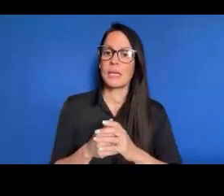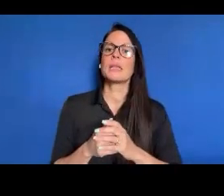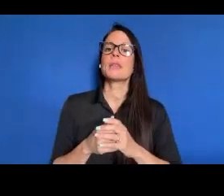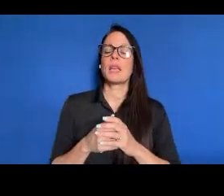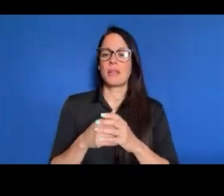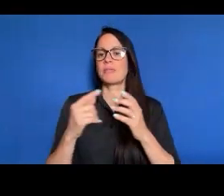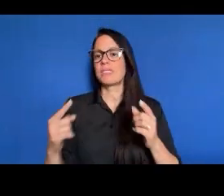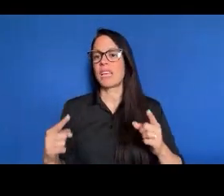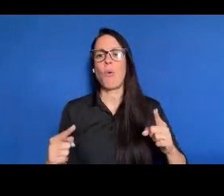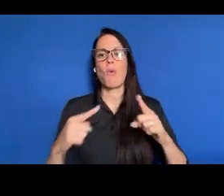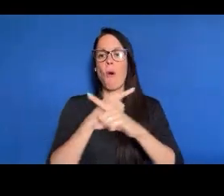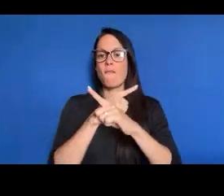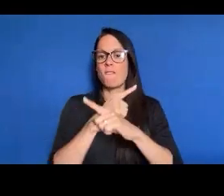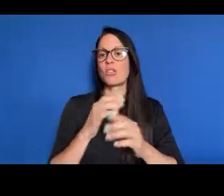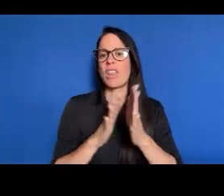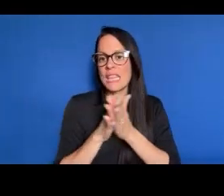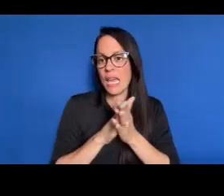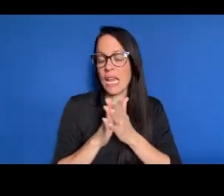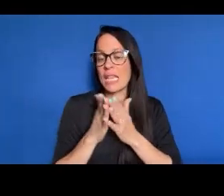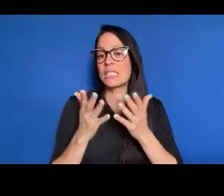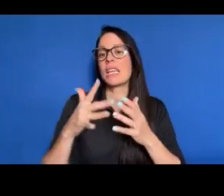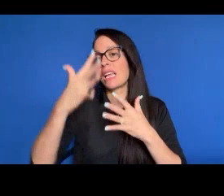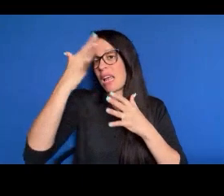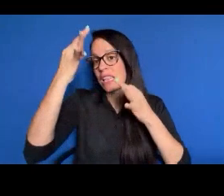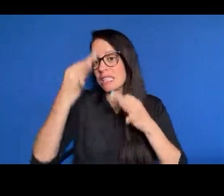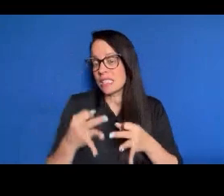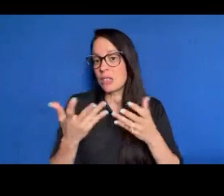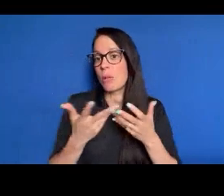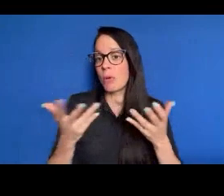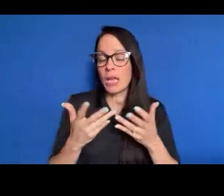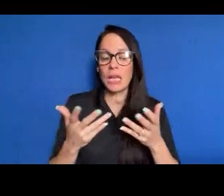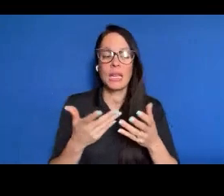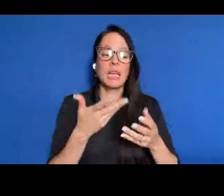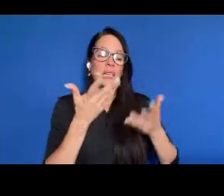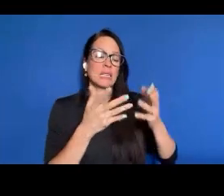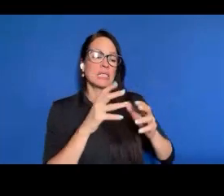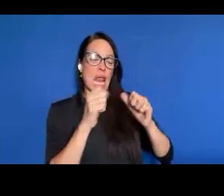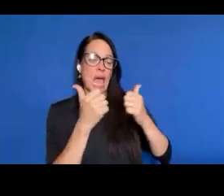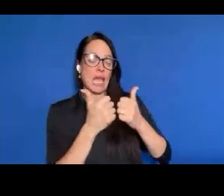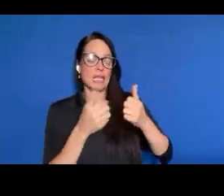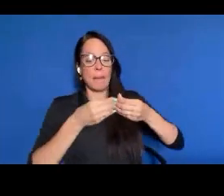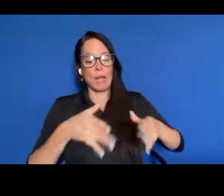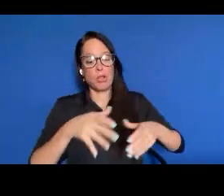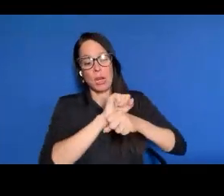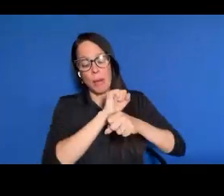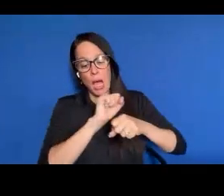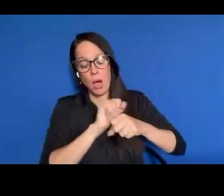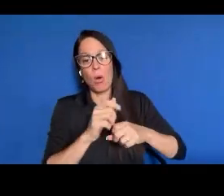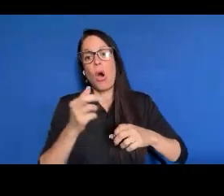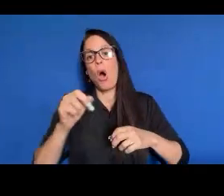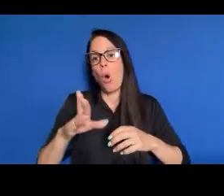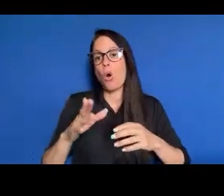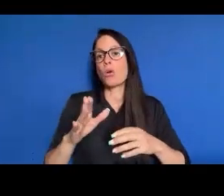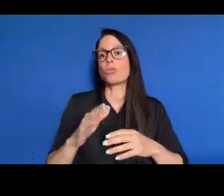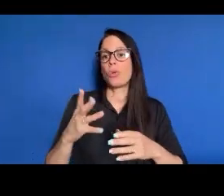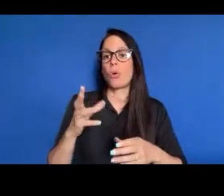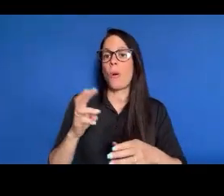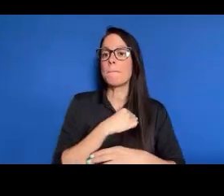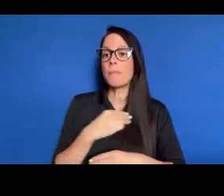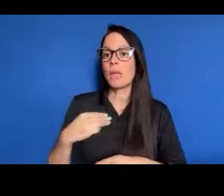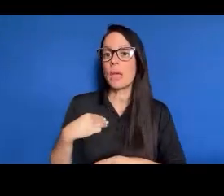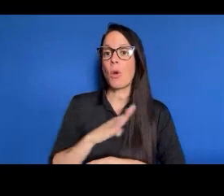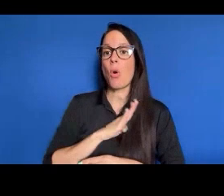en mi decisión porque la organización para la cual yo trabajo, la organización a la cual yo pertenezco, o a la que yo soy miembro de la junta directiva u otro,